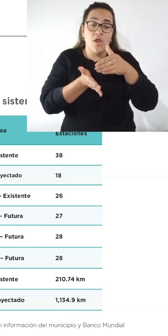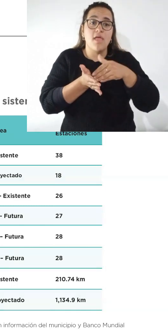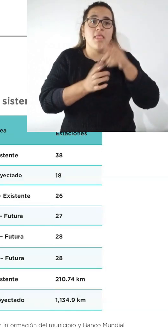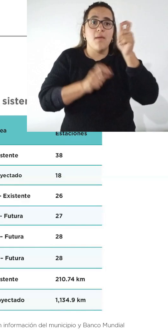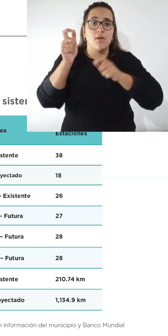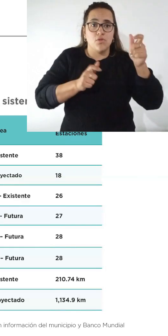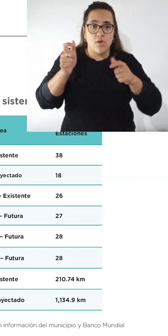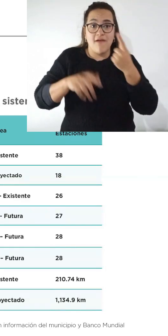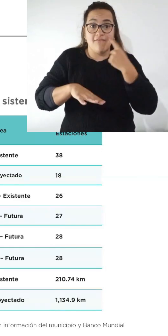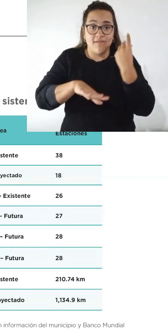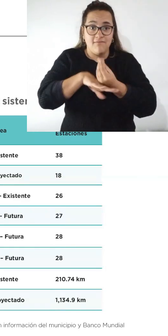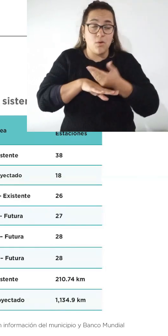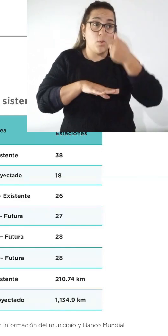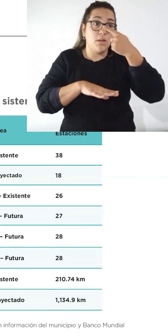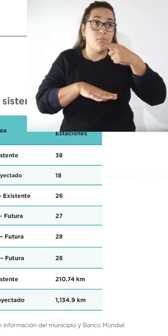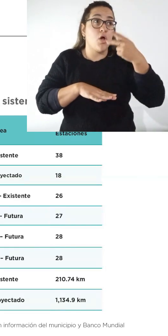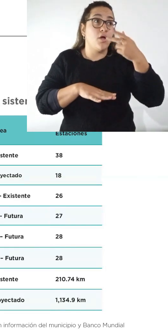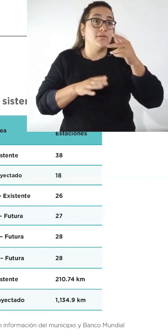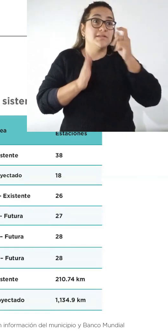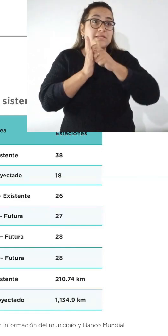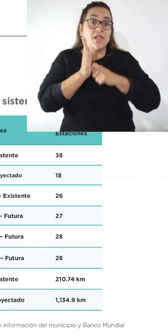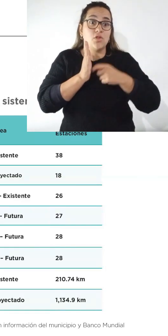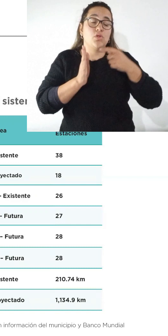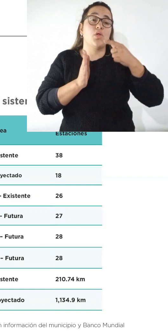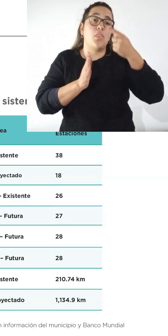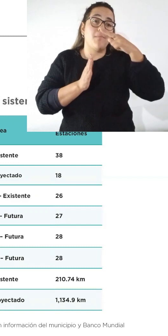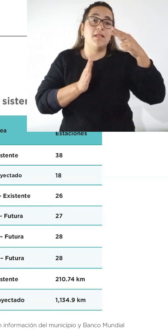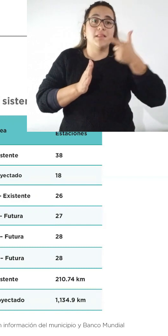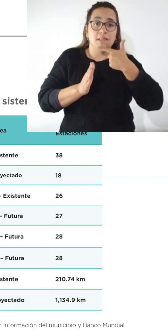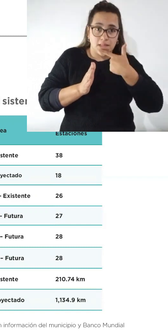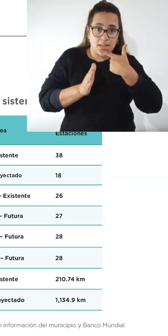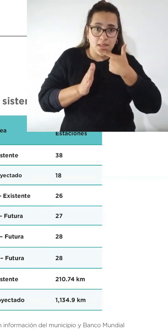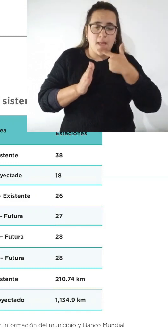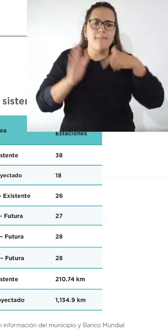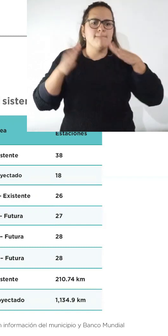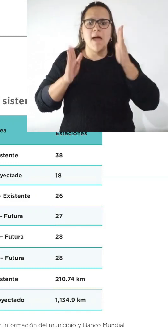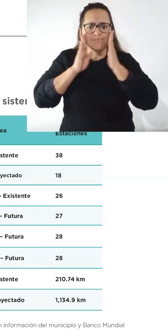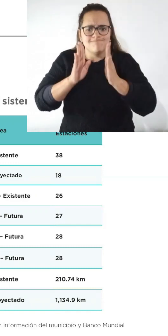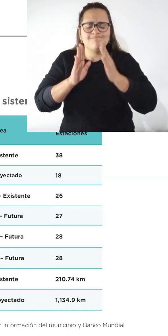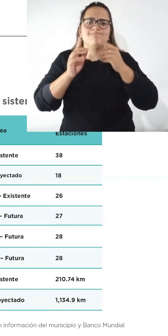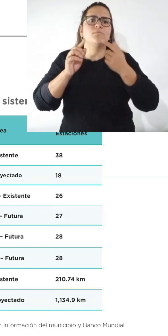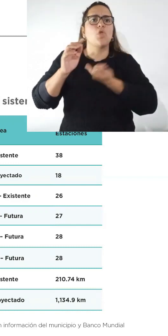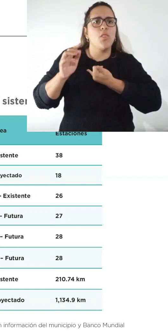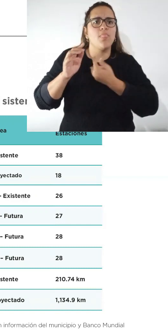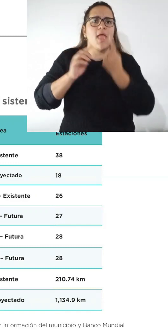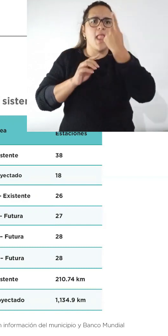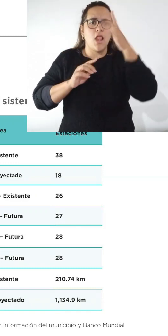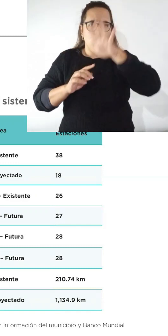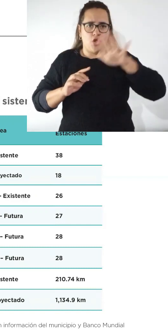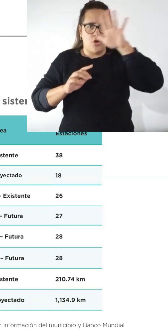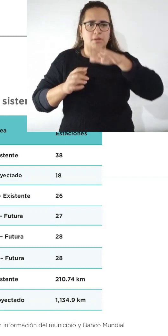habitantes según el último censo en el 2017. Actualmente la mayor densidad de población se concentra en el